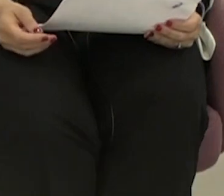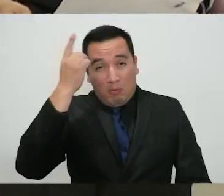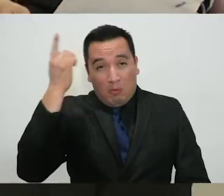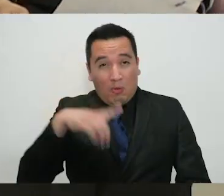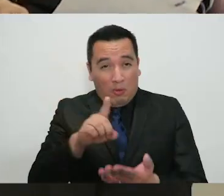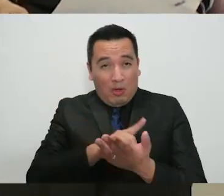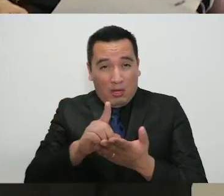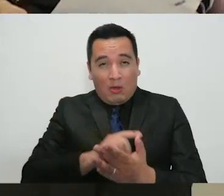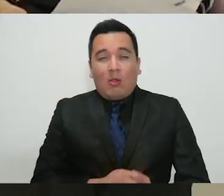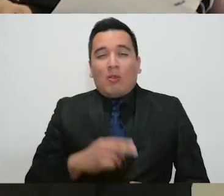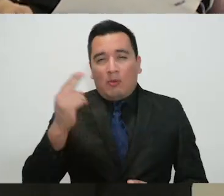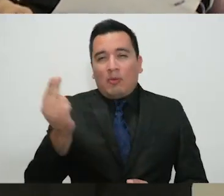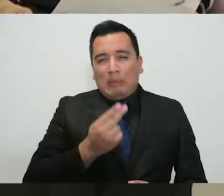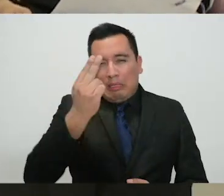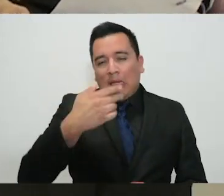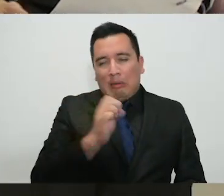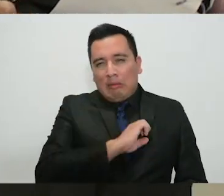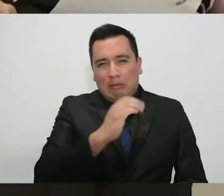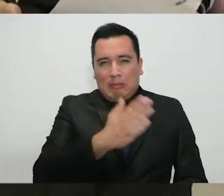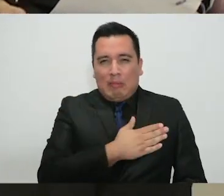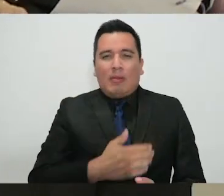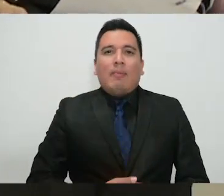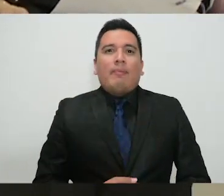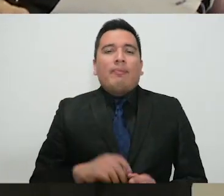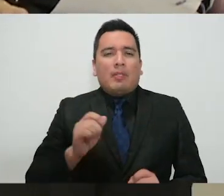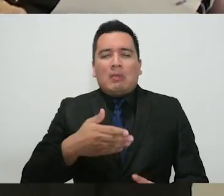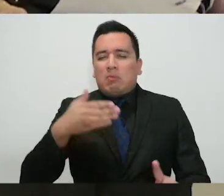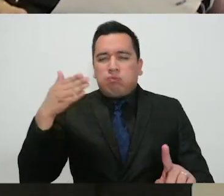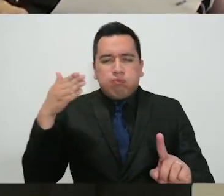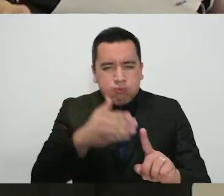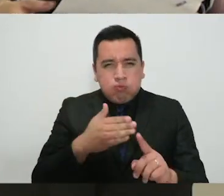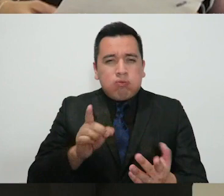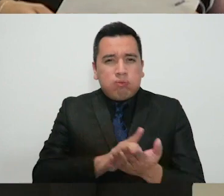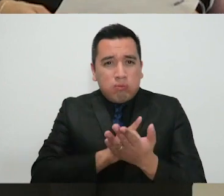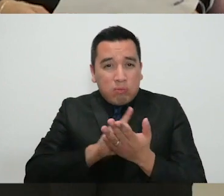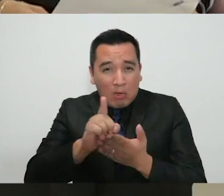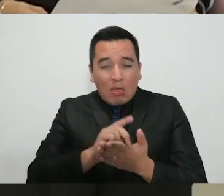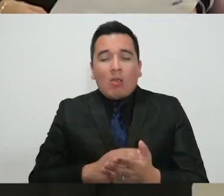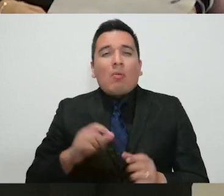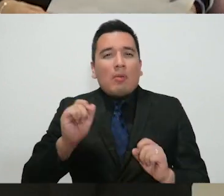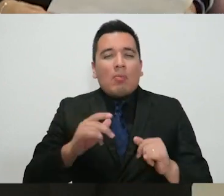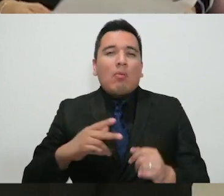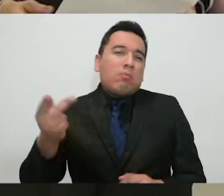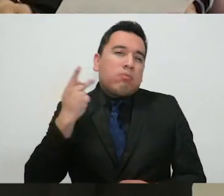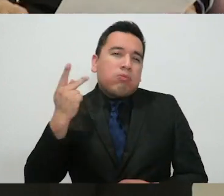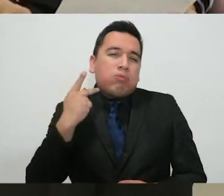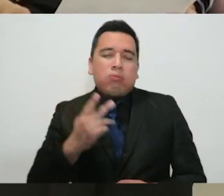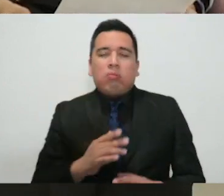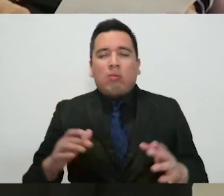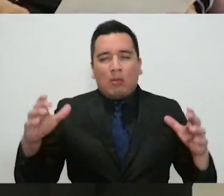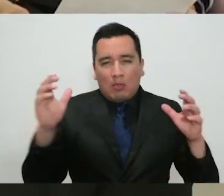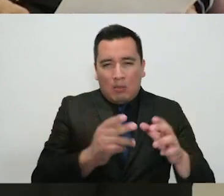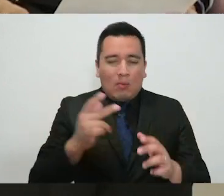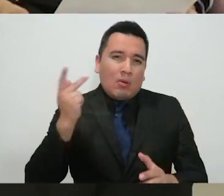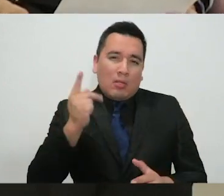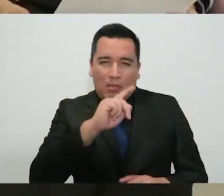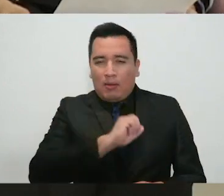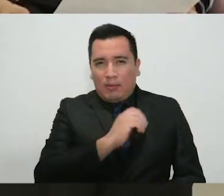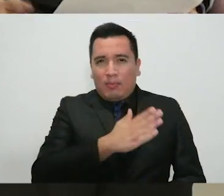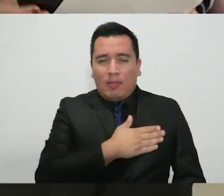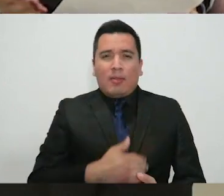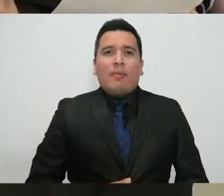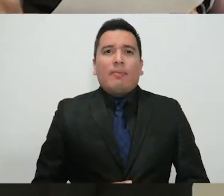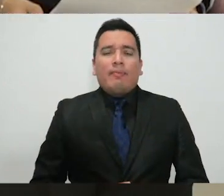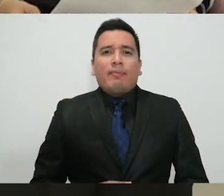la Universidad Complutense de Madrid, especialista en Derecho y Ciencia Política por el Centro de Estudios Político-Constitucionales de